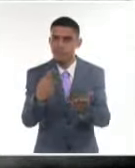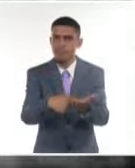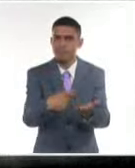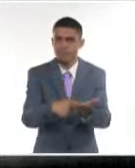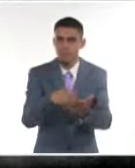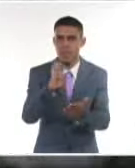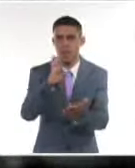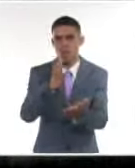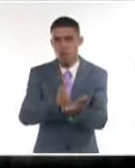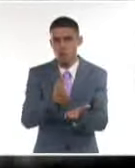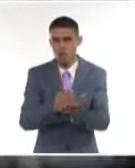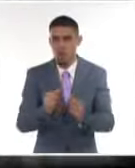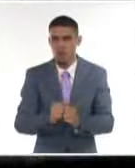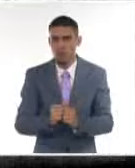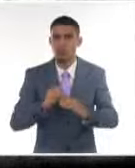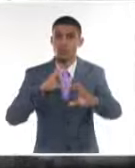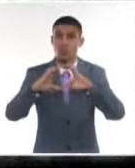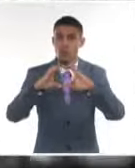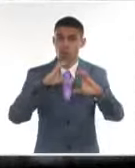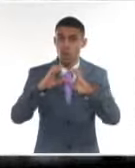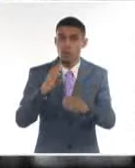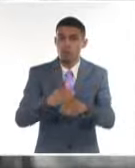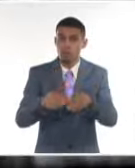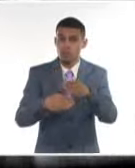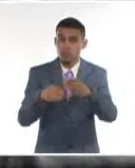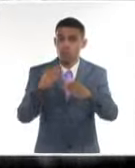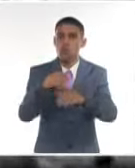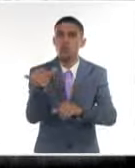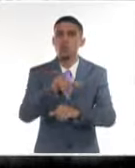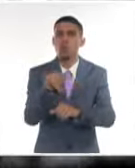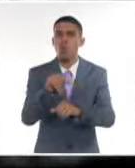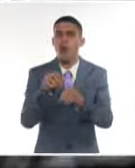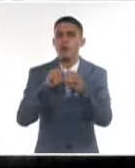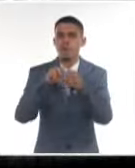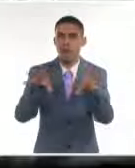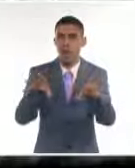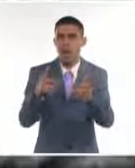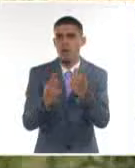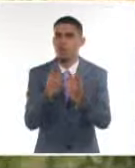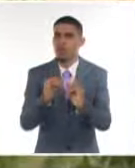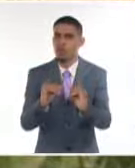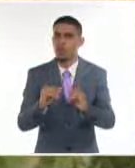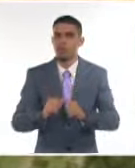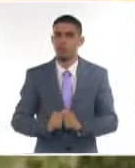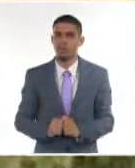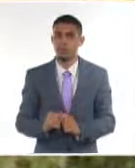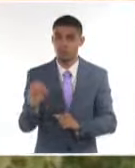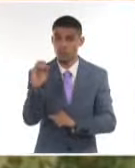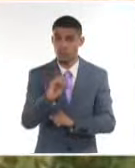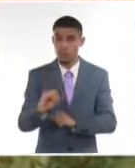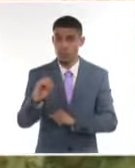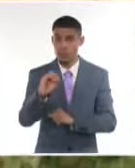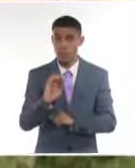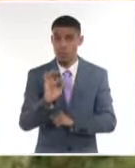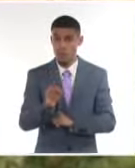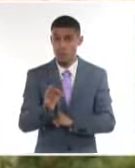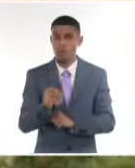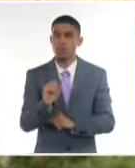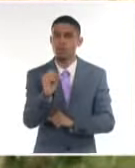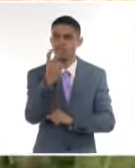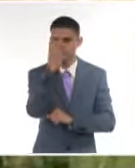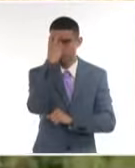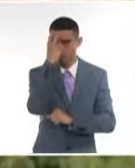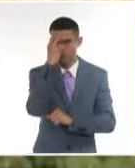educación, comunicaciones, construcciones y también el de propaganda. La organización civil en el segundo frente logró